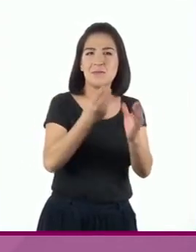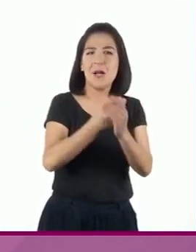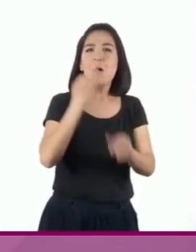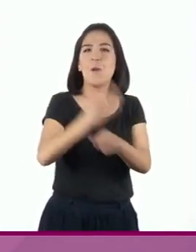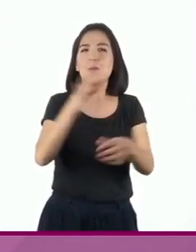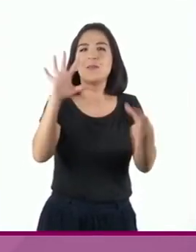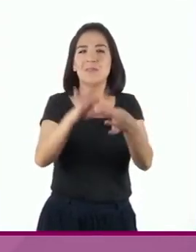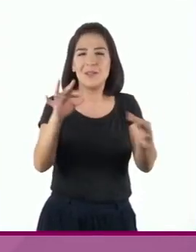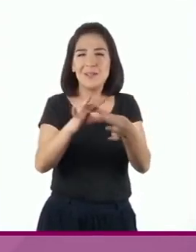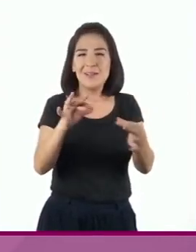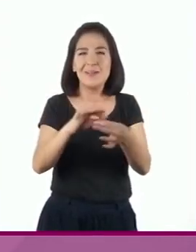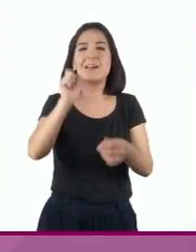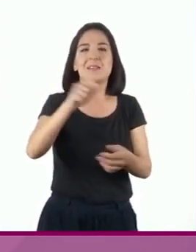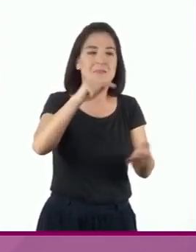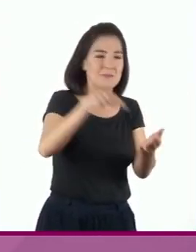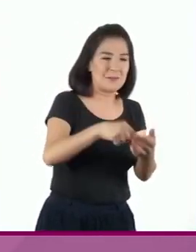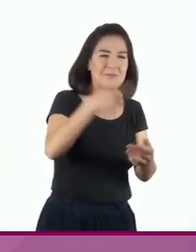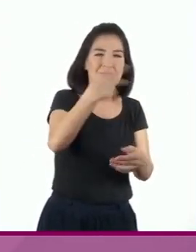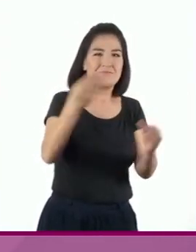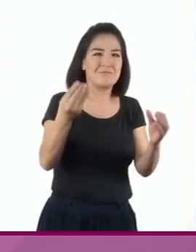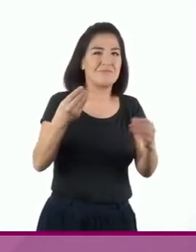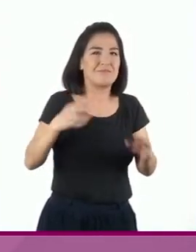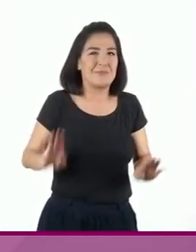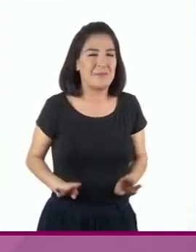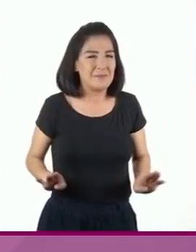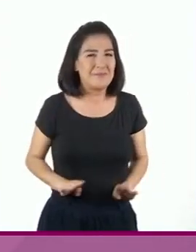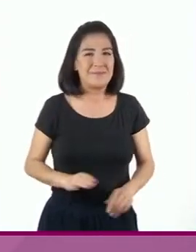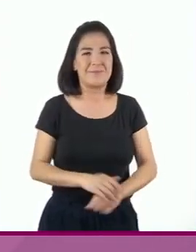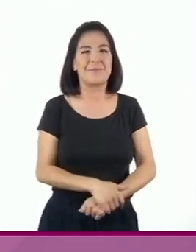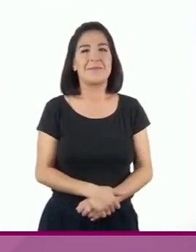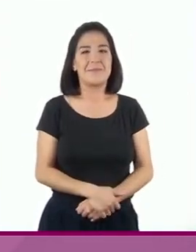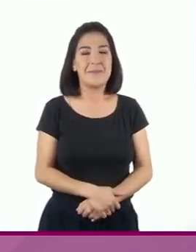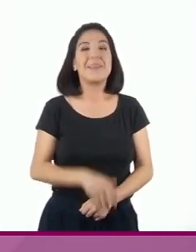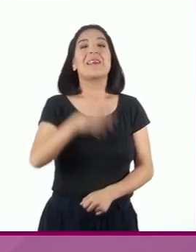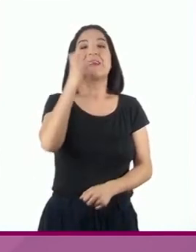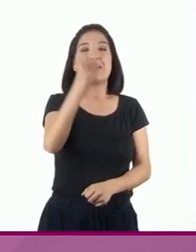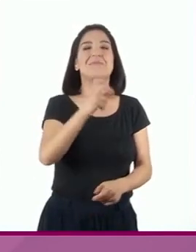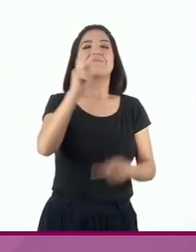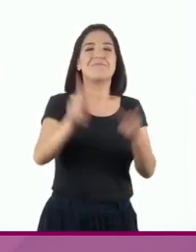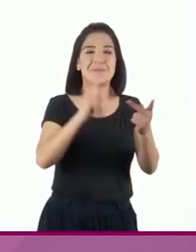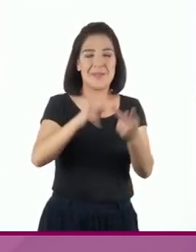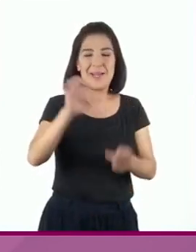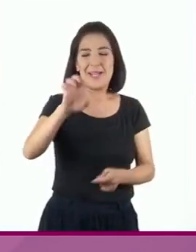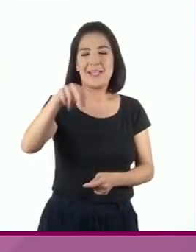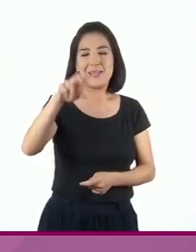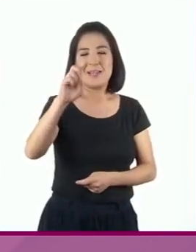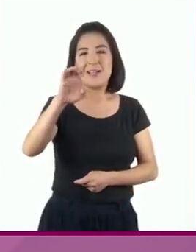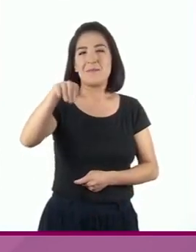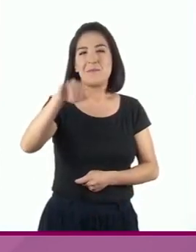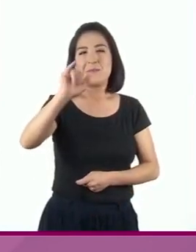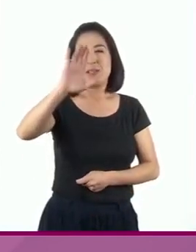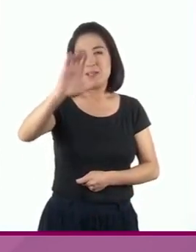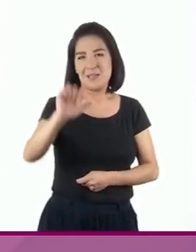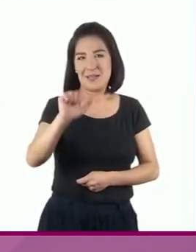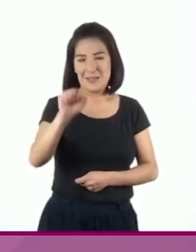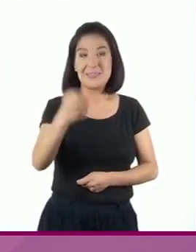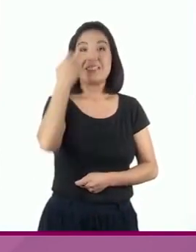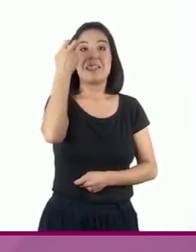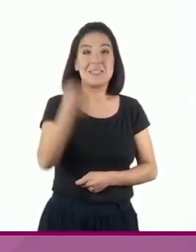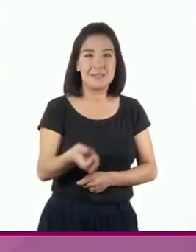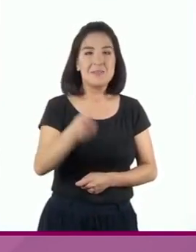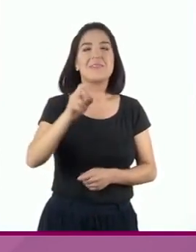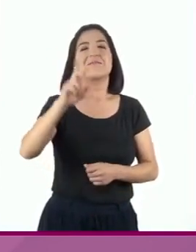Exacto, archipiélagos de Galápagos. Es una maravilla natural que alberga una gran variedad de especies.